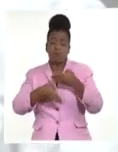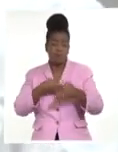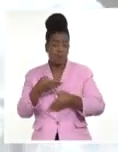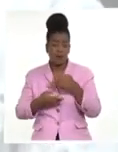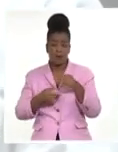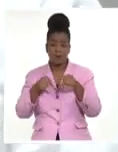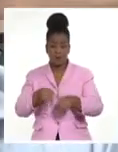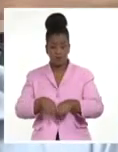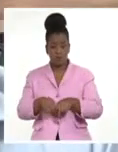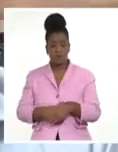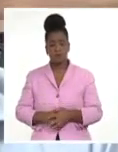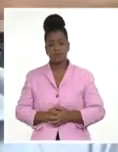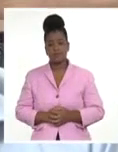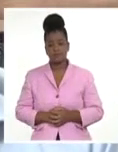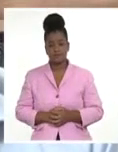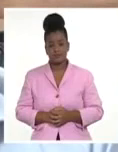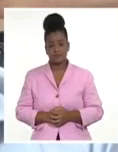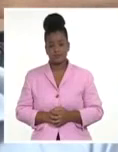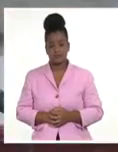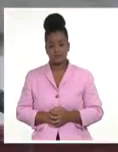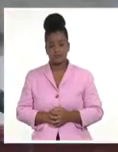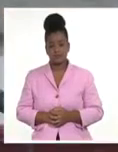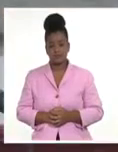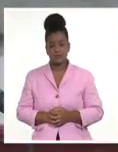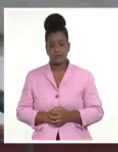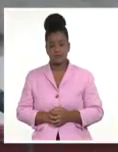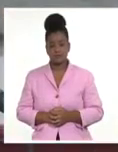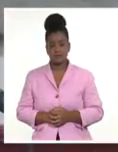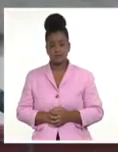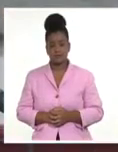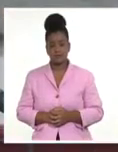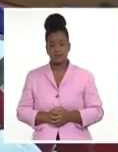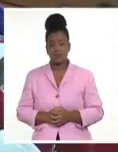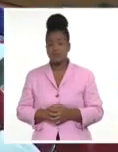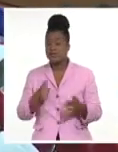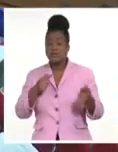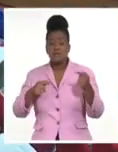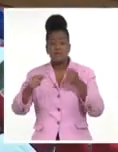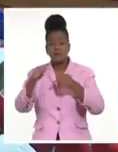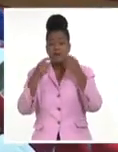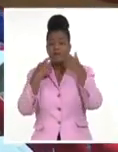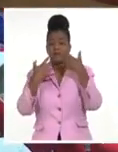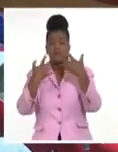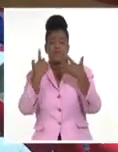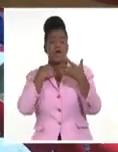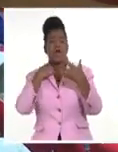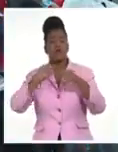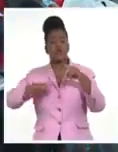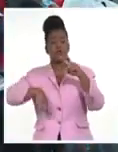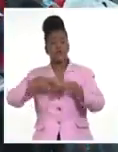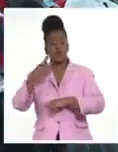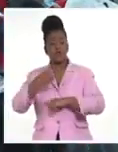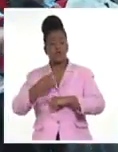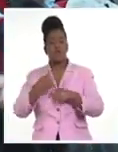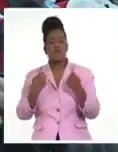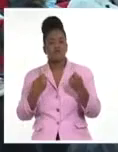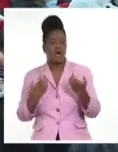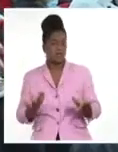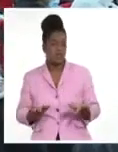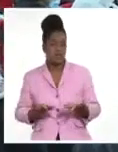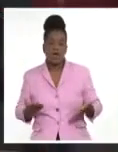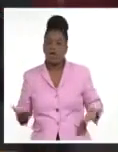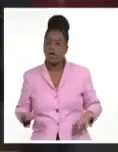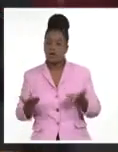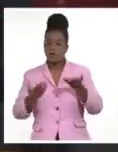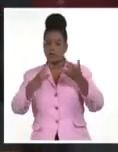hoy existen. Como principales retos para el 2022 se destaca avanzar en el desarrollo del sector,